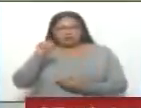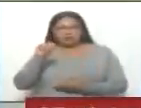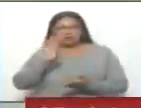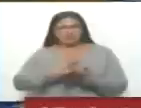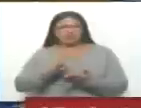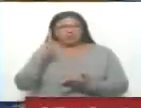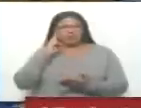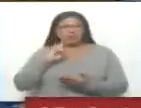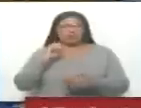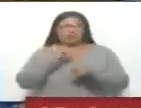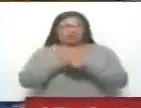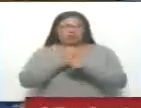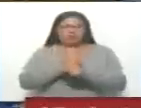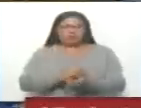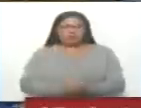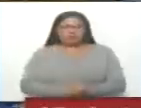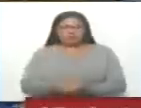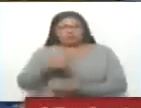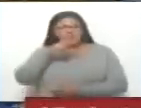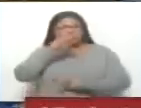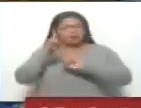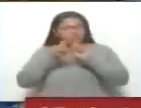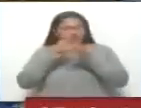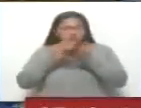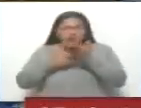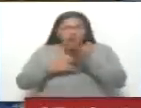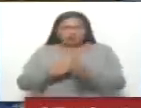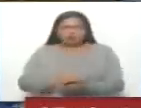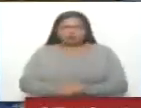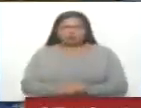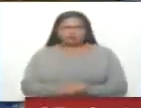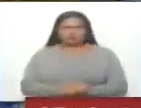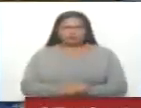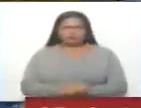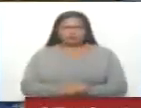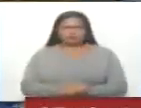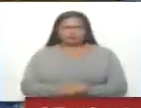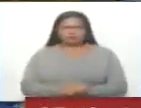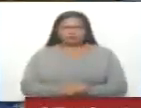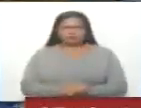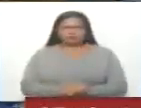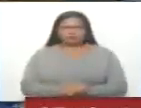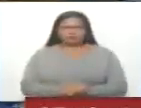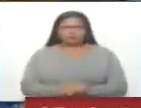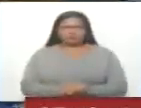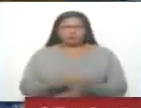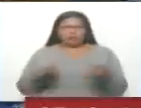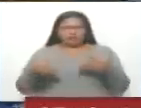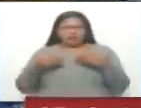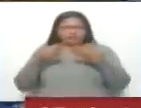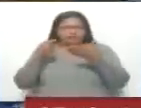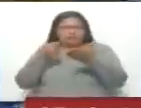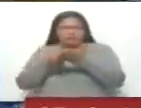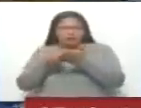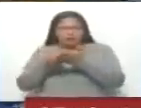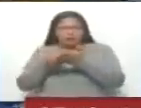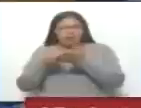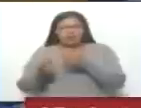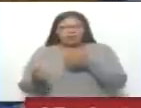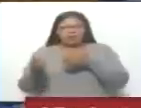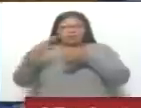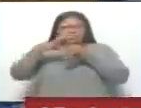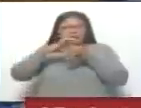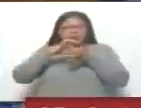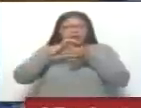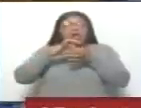de Trabajadores. Ya juré una pregunta al aire. Tiene que ver con la indemnización, o no, indexar el salario al petro o